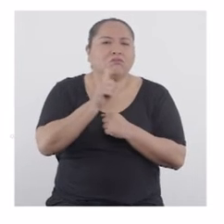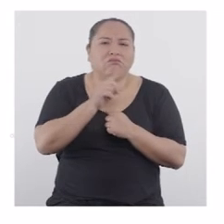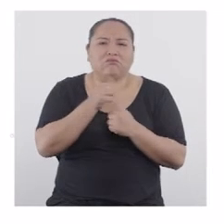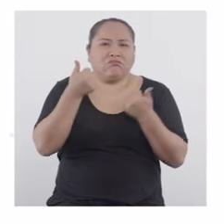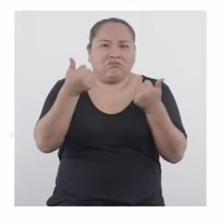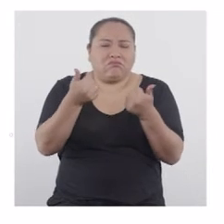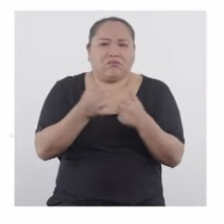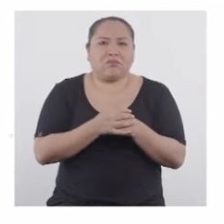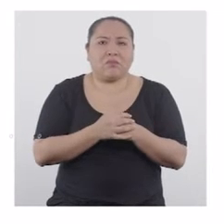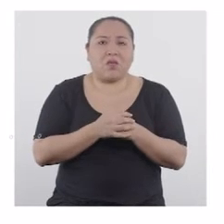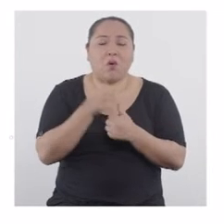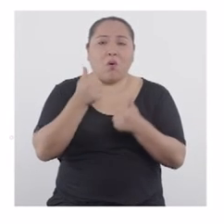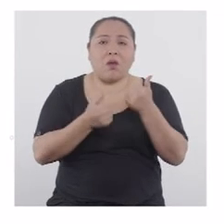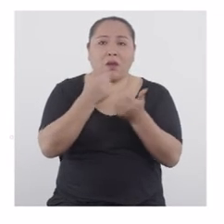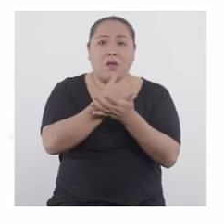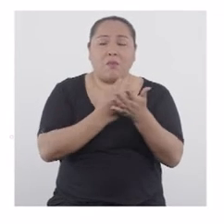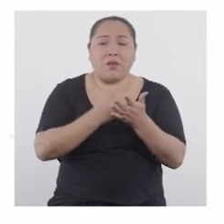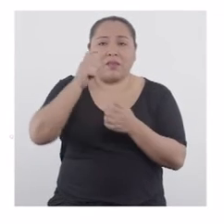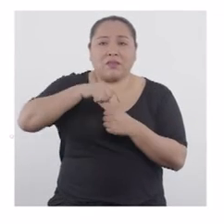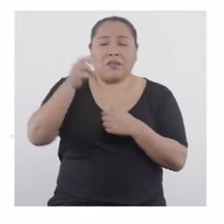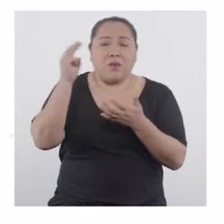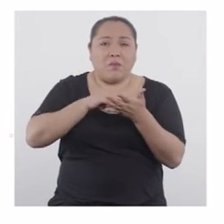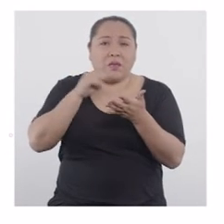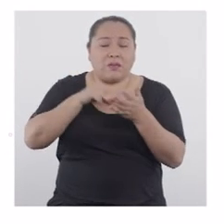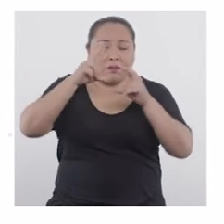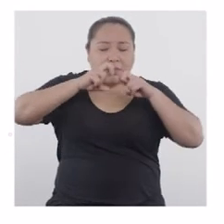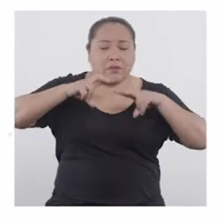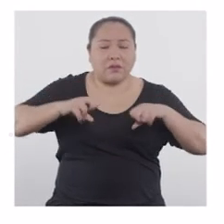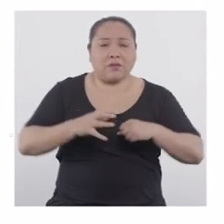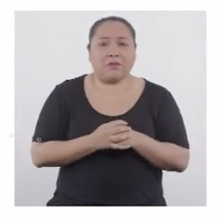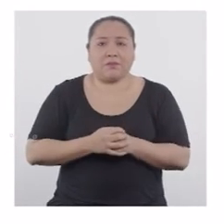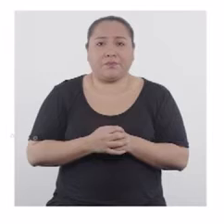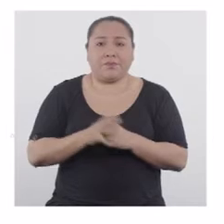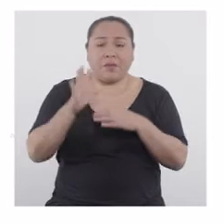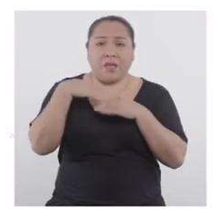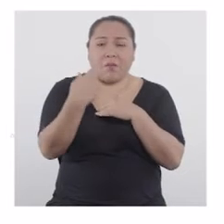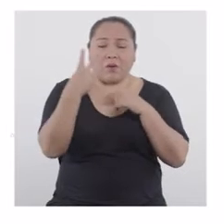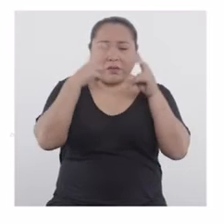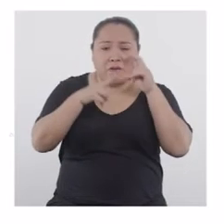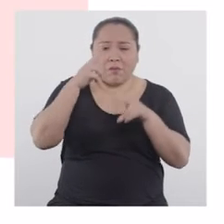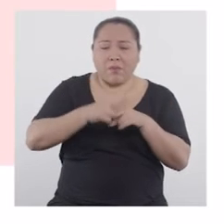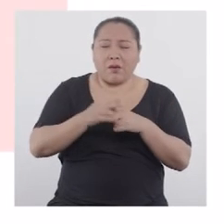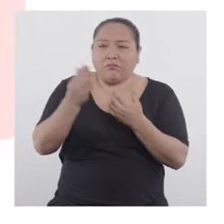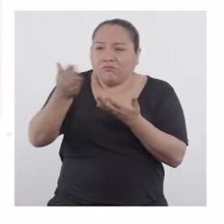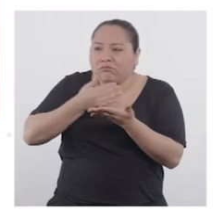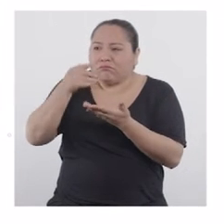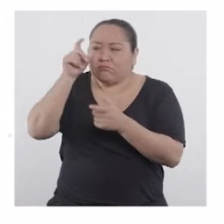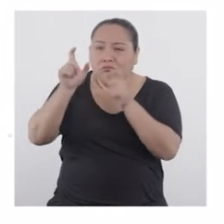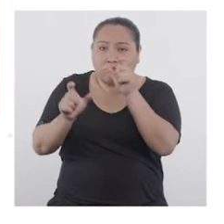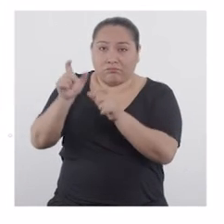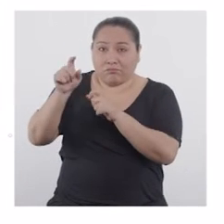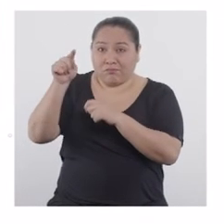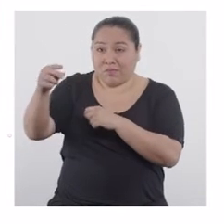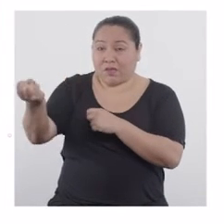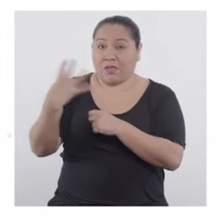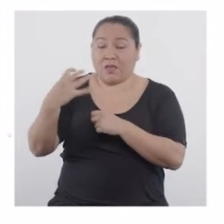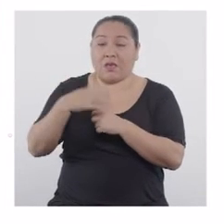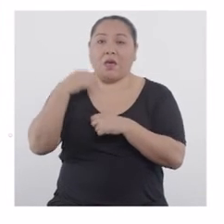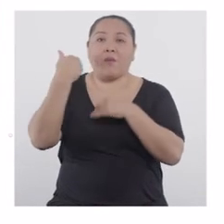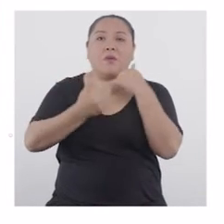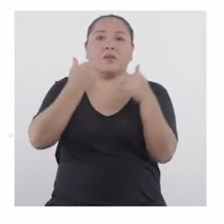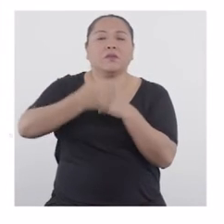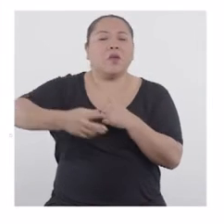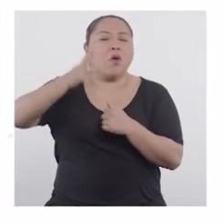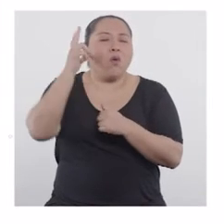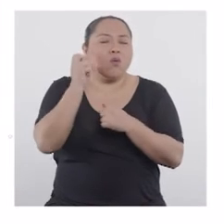no funcionó? ¿Qué aspecto necesita mayor investigación? Después de recibir el feedback del usuario, en el